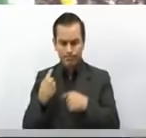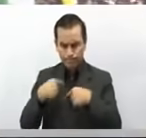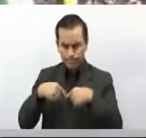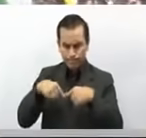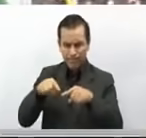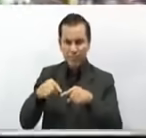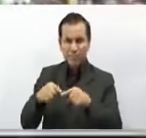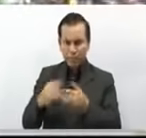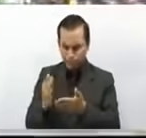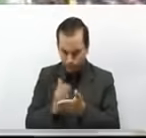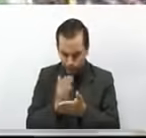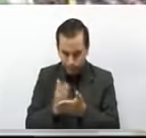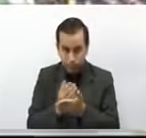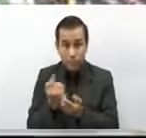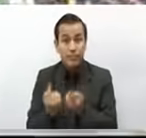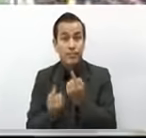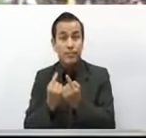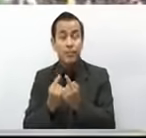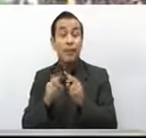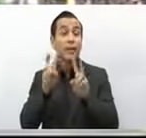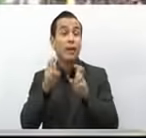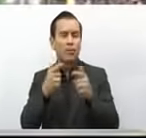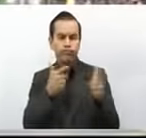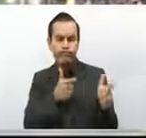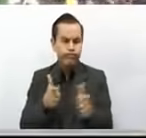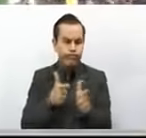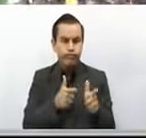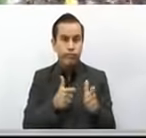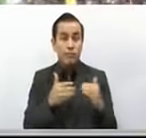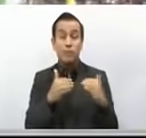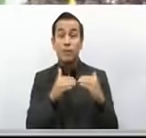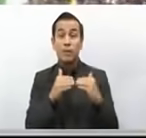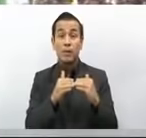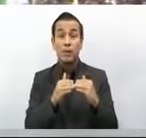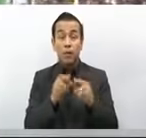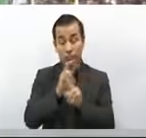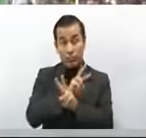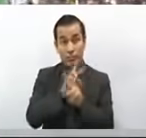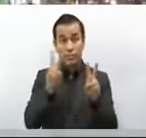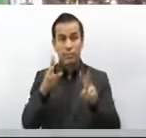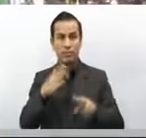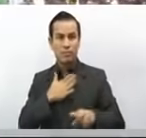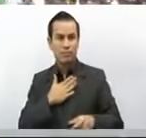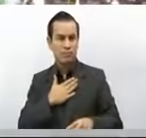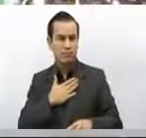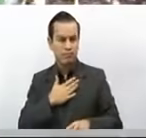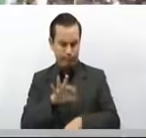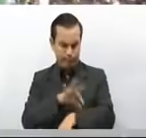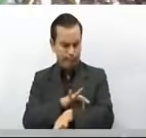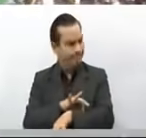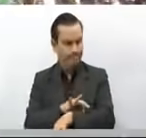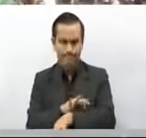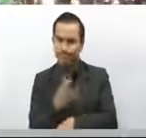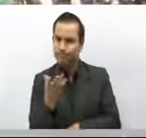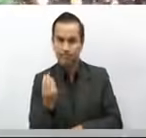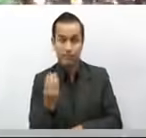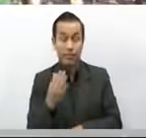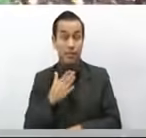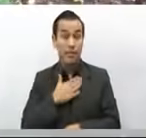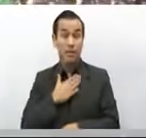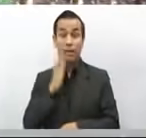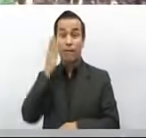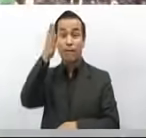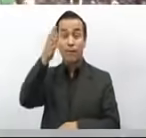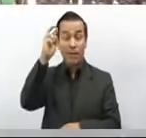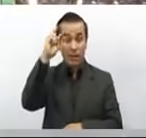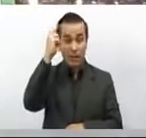toda situación, en la guerra y en la paz. Porque mi divisa no conoce el miedo y mi destino es tan solo